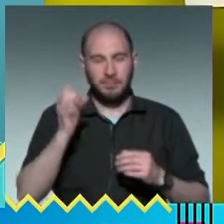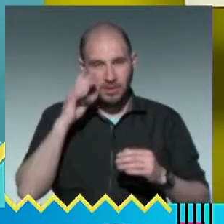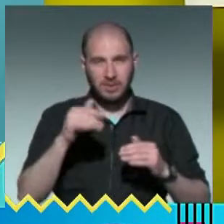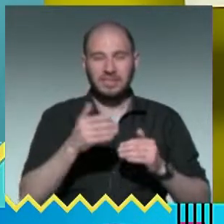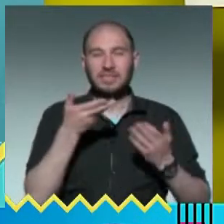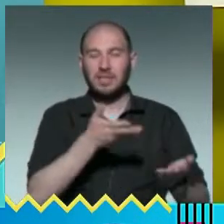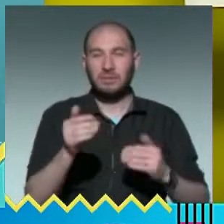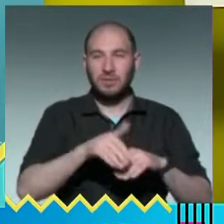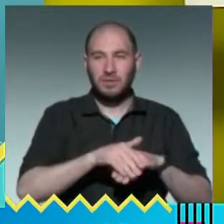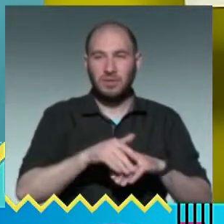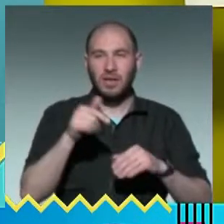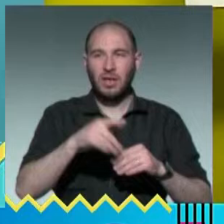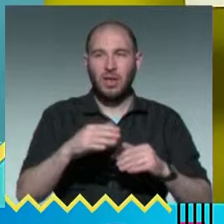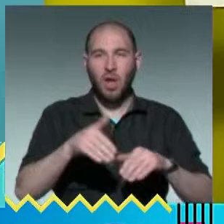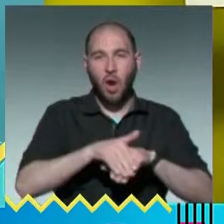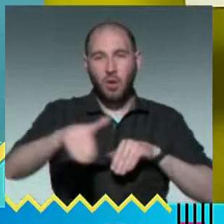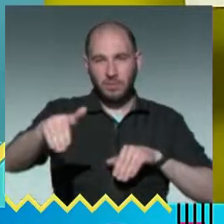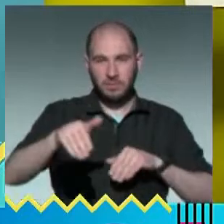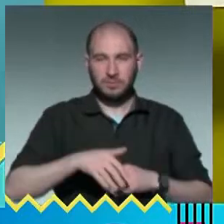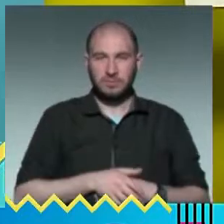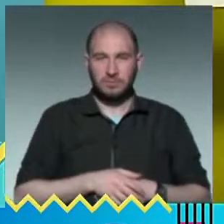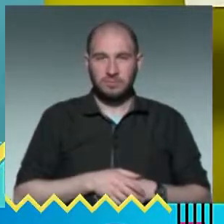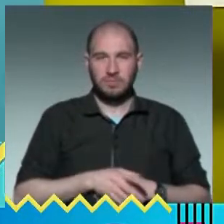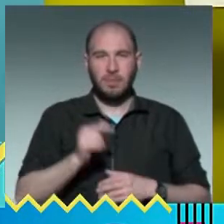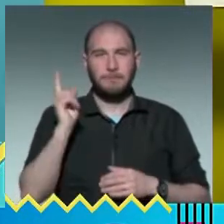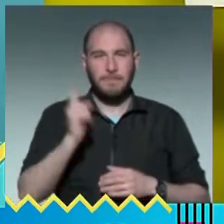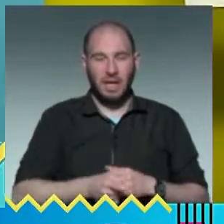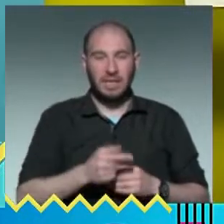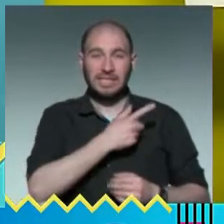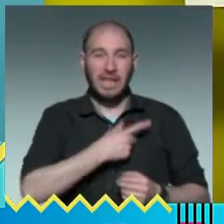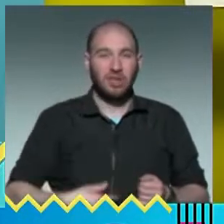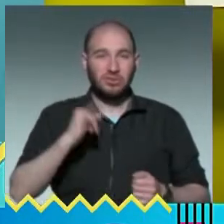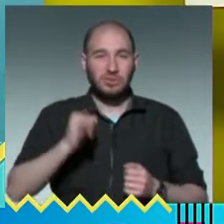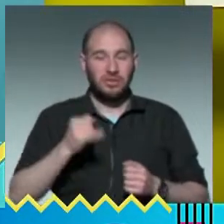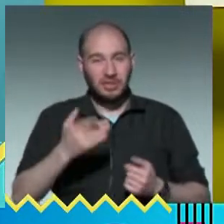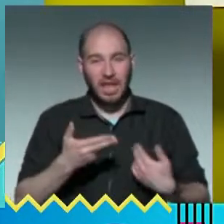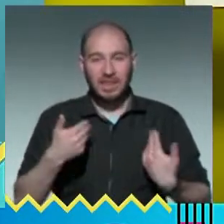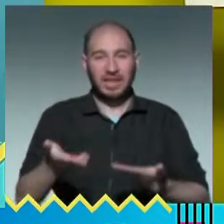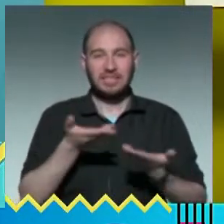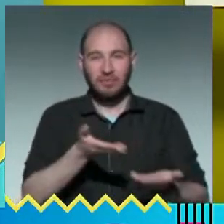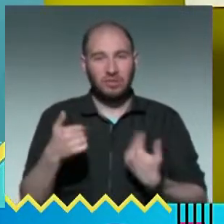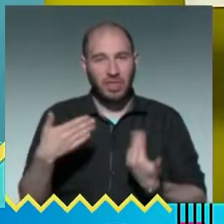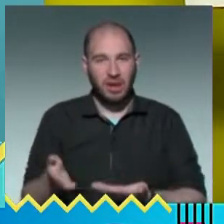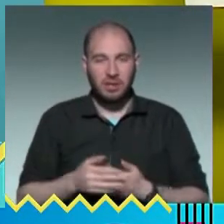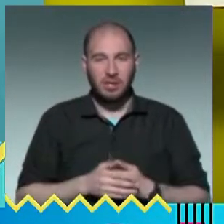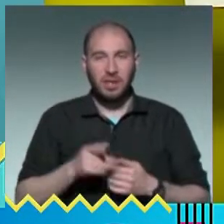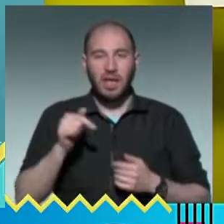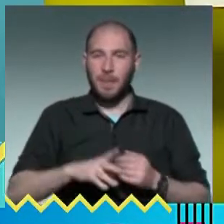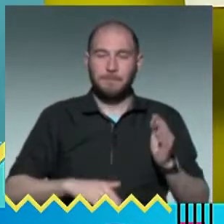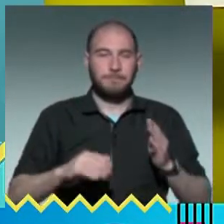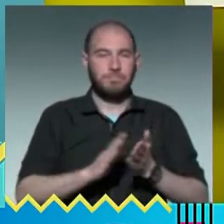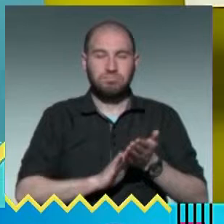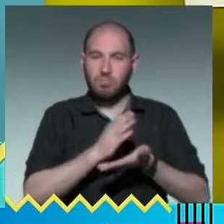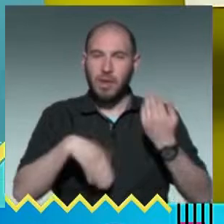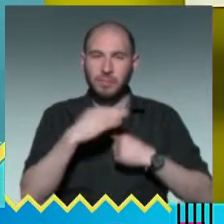del servicio regular mediante ómnibus, ¿sí? Lo cual establece sí que el Estado tiene que satisfacer este servicio y lo pone como principal